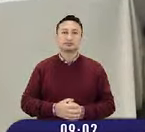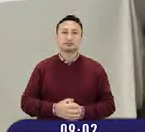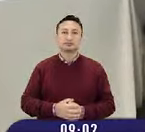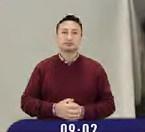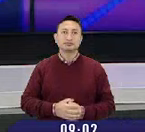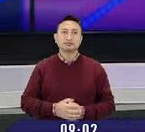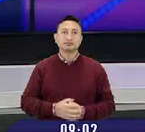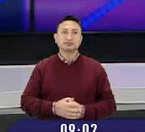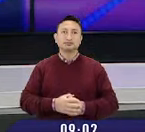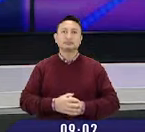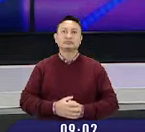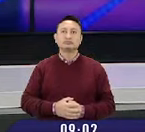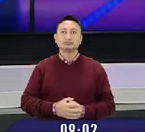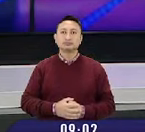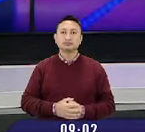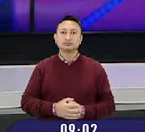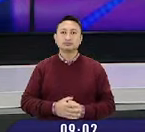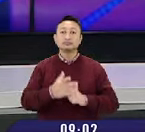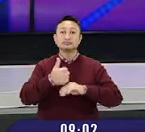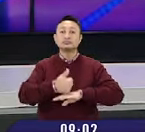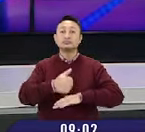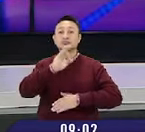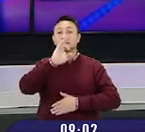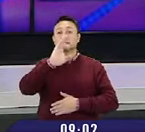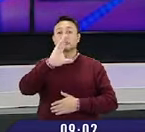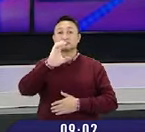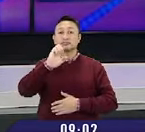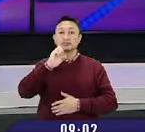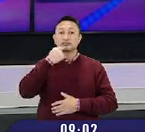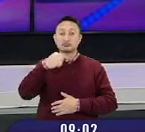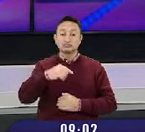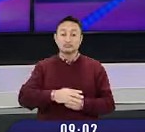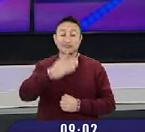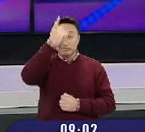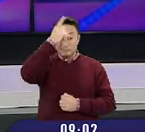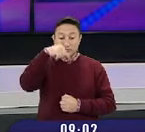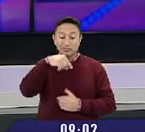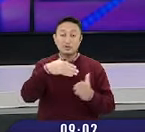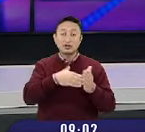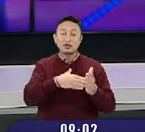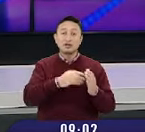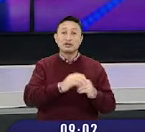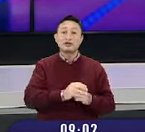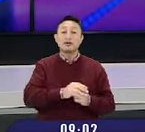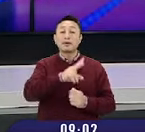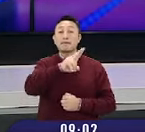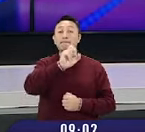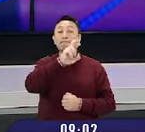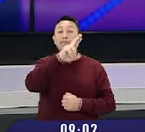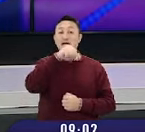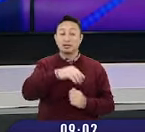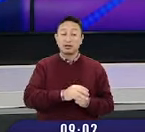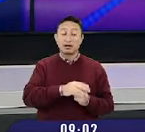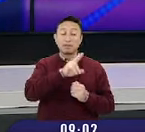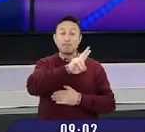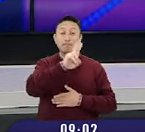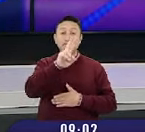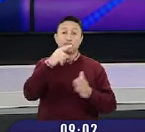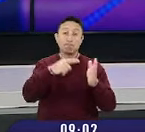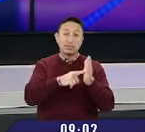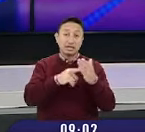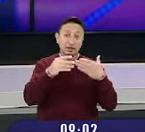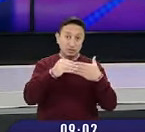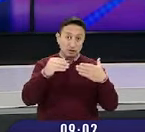Romero. El Tribunal Contencioso Electoral ratificó la sentencia en contra de Allen Berbera de 22 mil dólares y